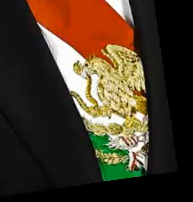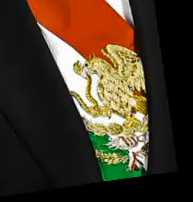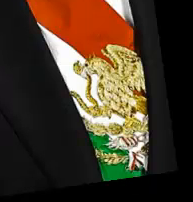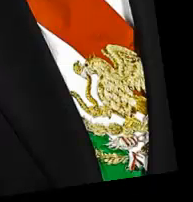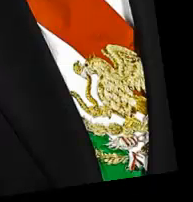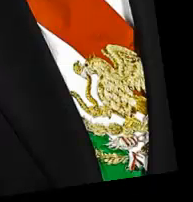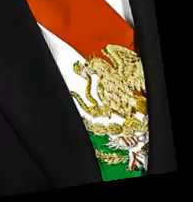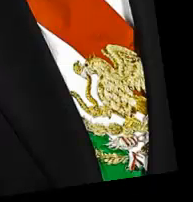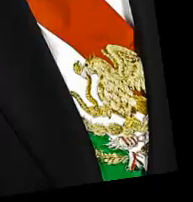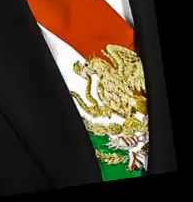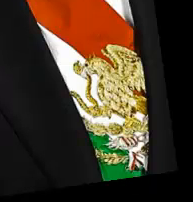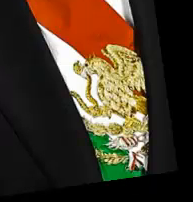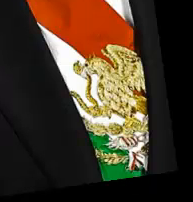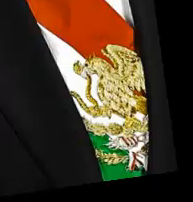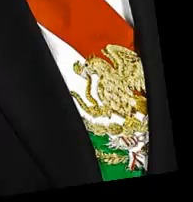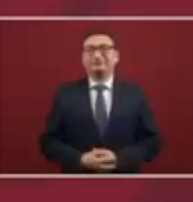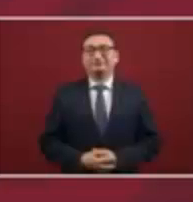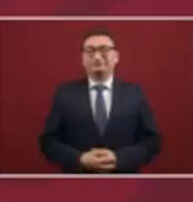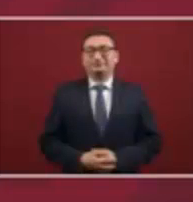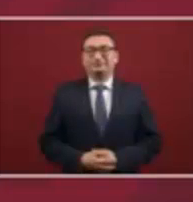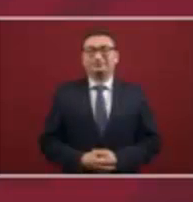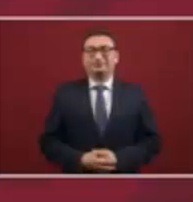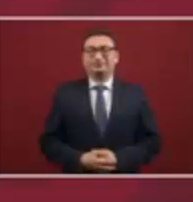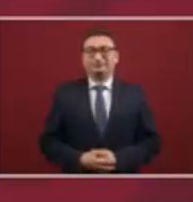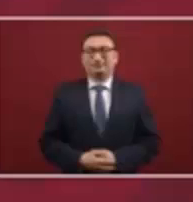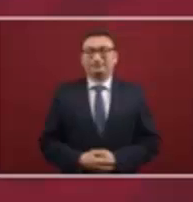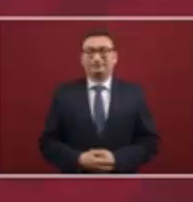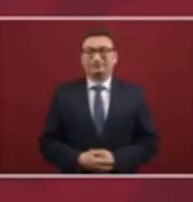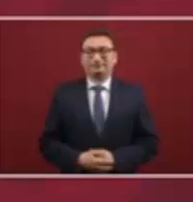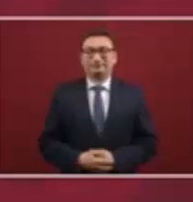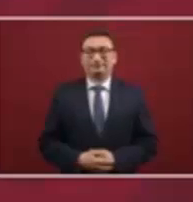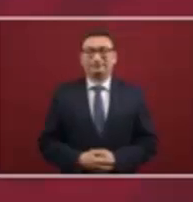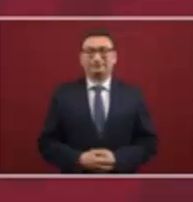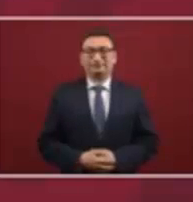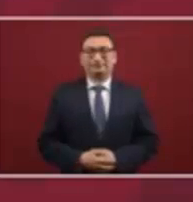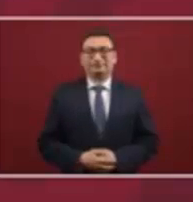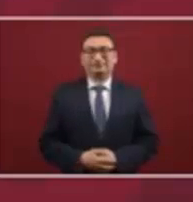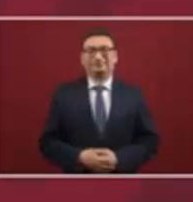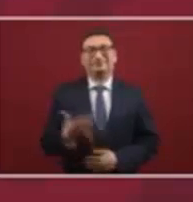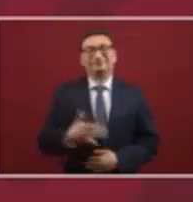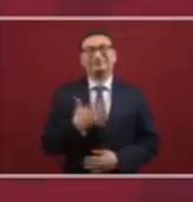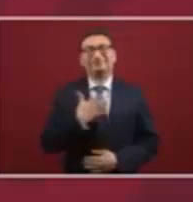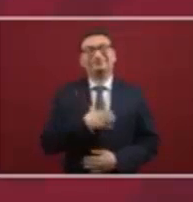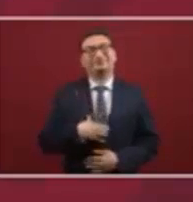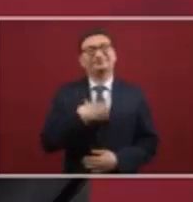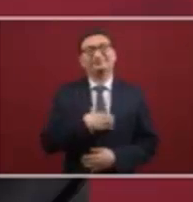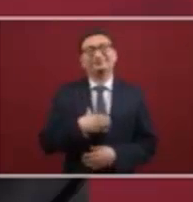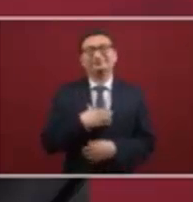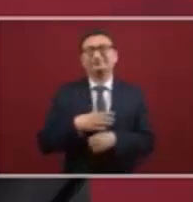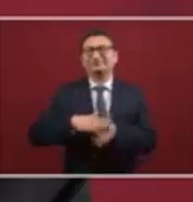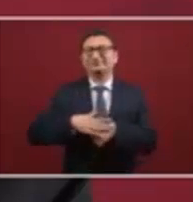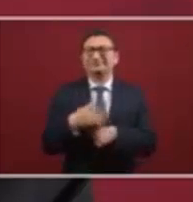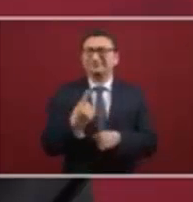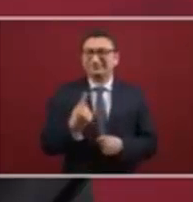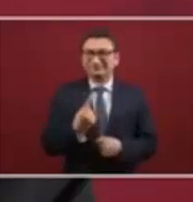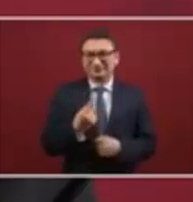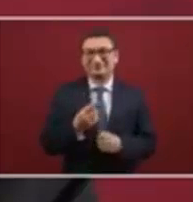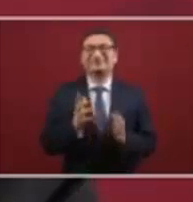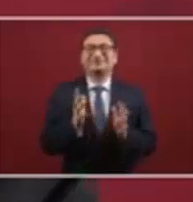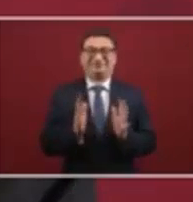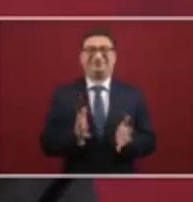aquellos que les gusta condonar. Y hablando de condonaciones, el presidente anuncia que durante el gobierno de Calderón y Peña se